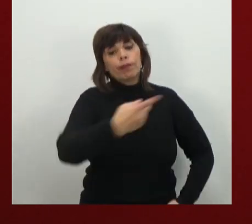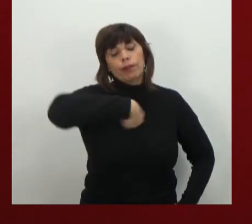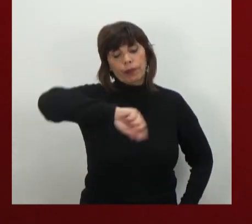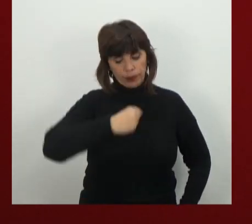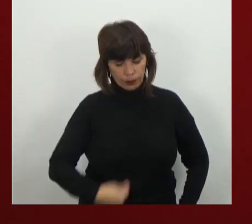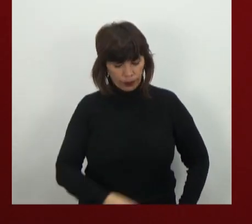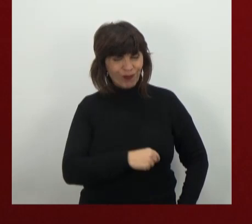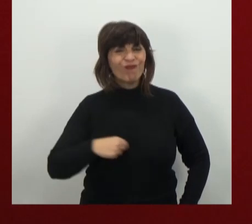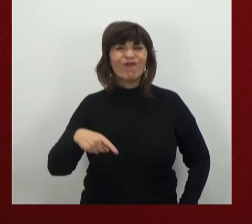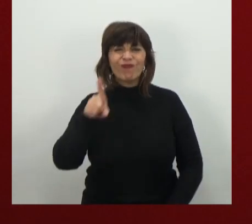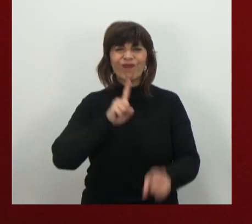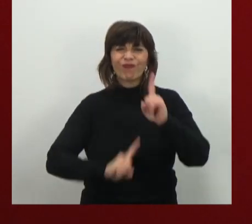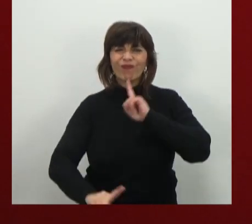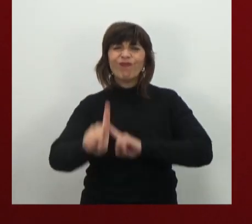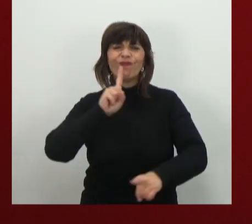que